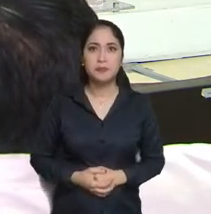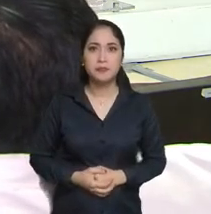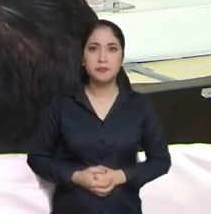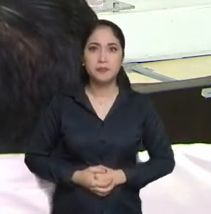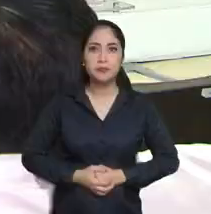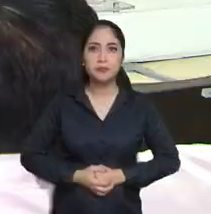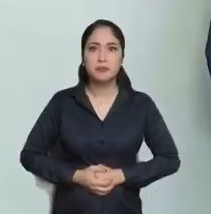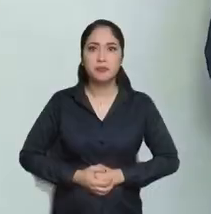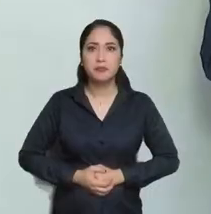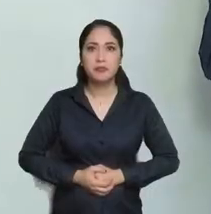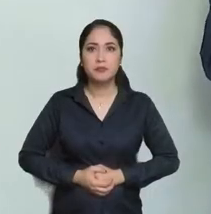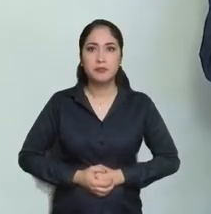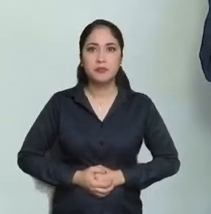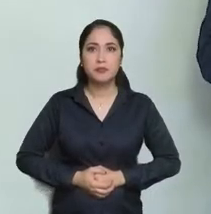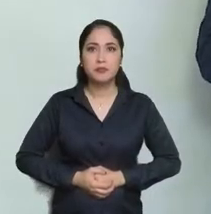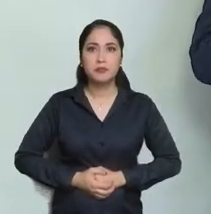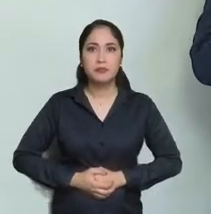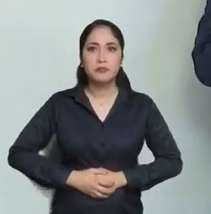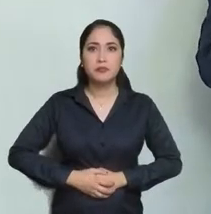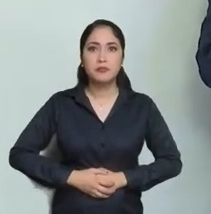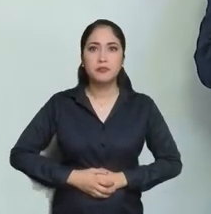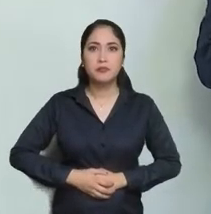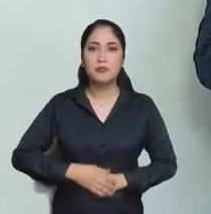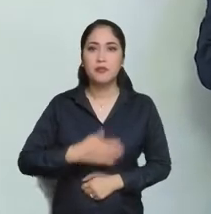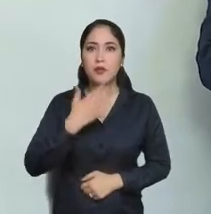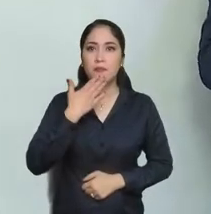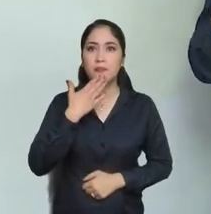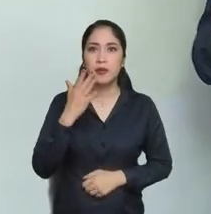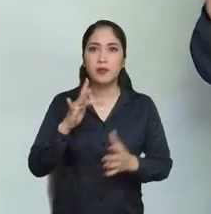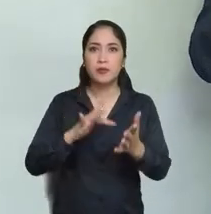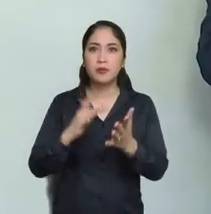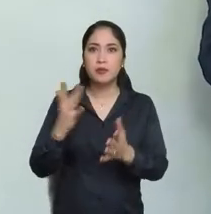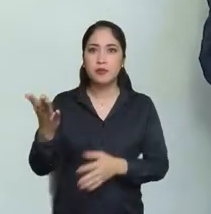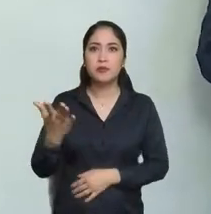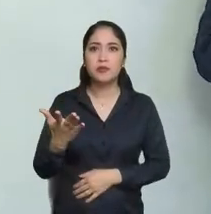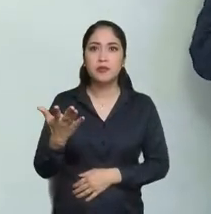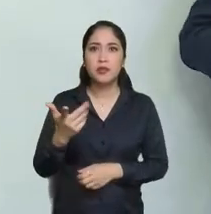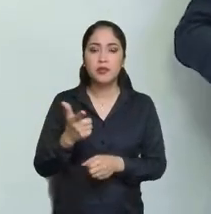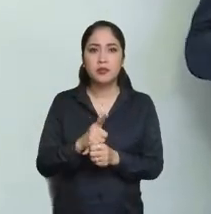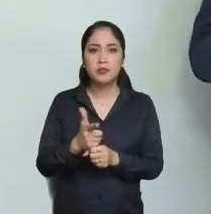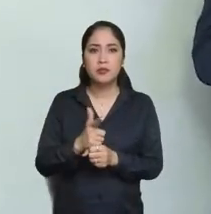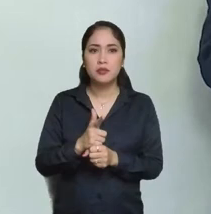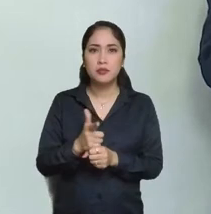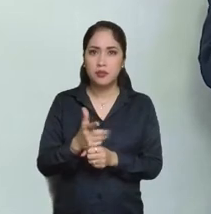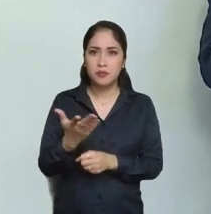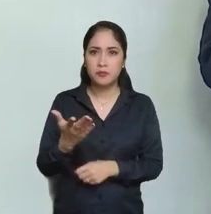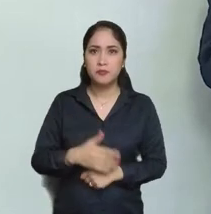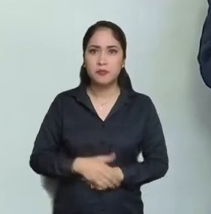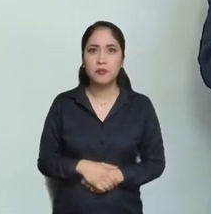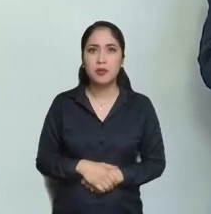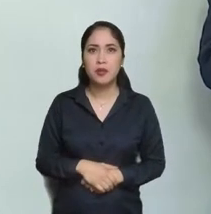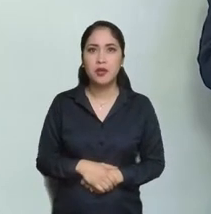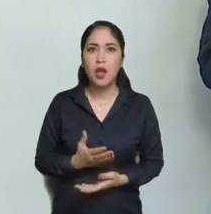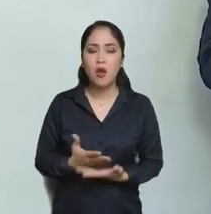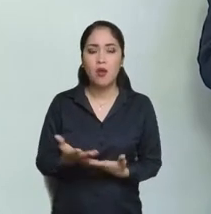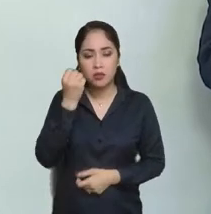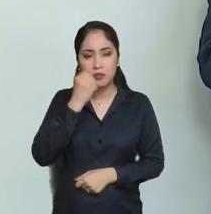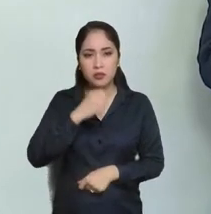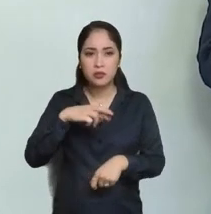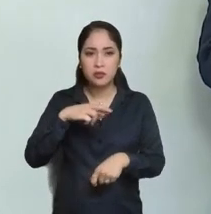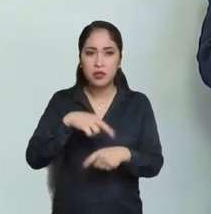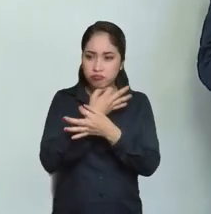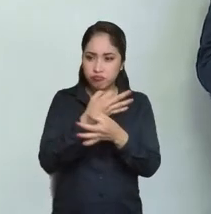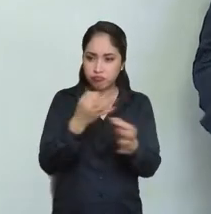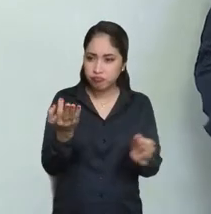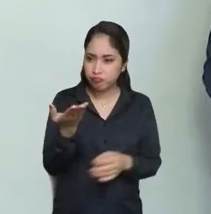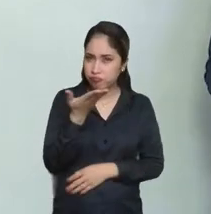Bruno. Muy bien, gracias, licenciado Bello. A ver, le pido al secretario que dé alguna información relativa a